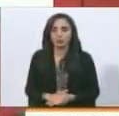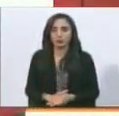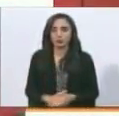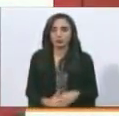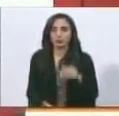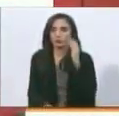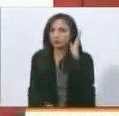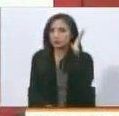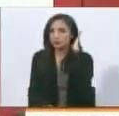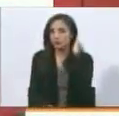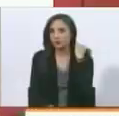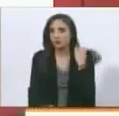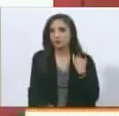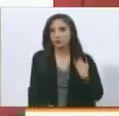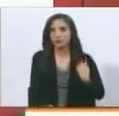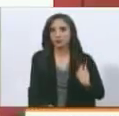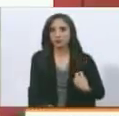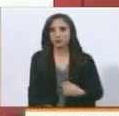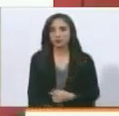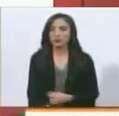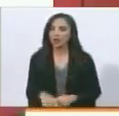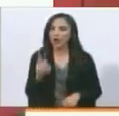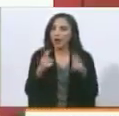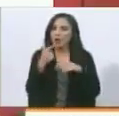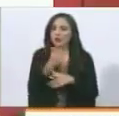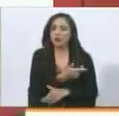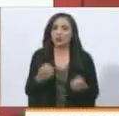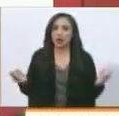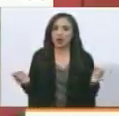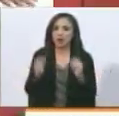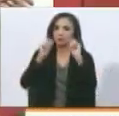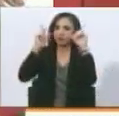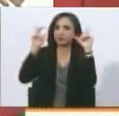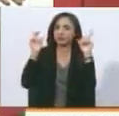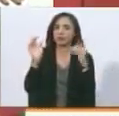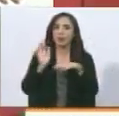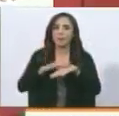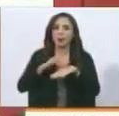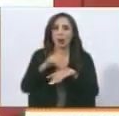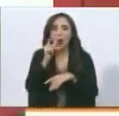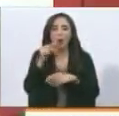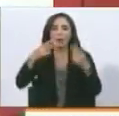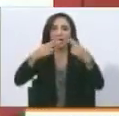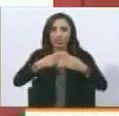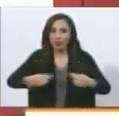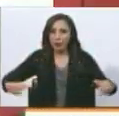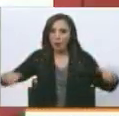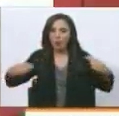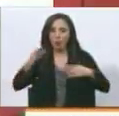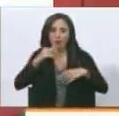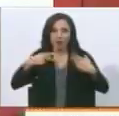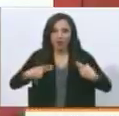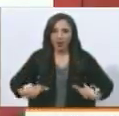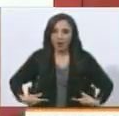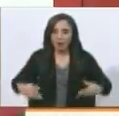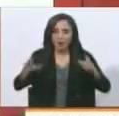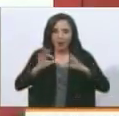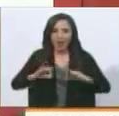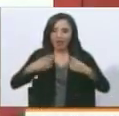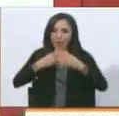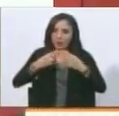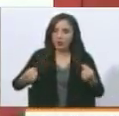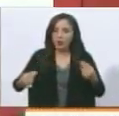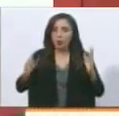se escandaliza porque salieron una foto de un señor en interiores, qué sé yo, qué se hizo. Pero no se escandalizaron cuando le metieron candela a un ser